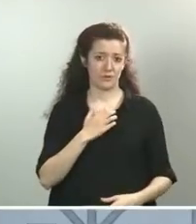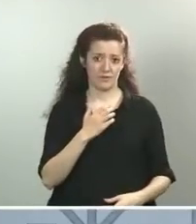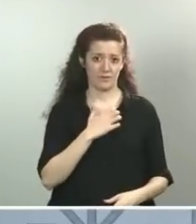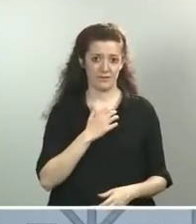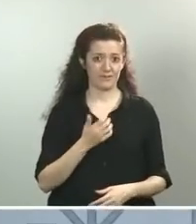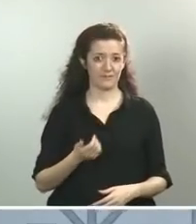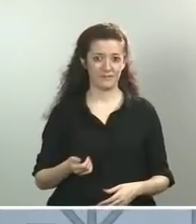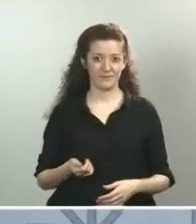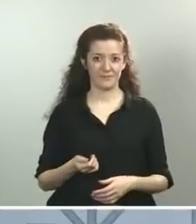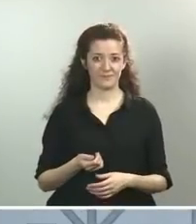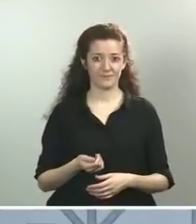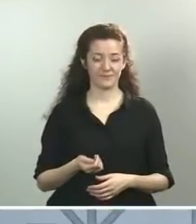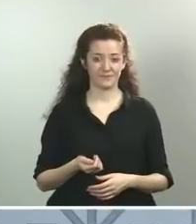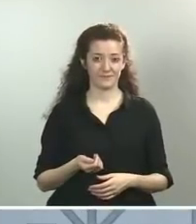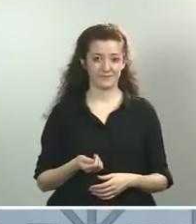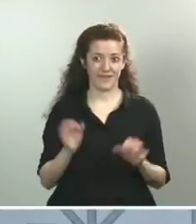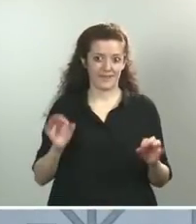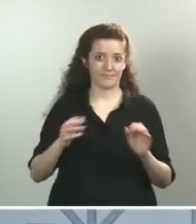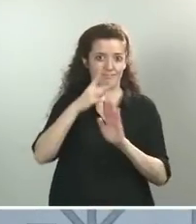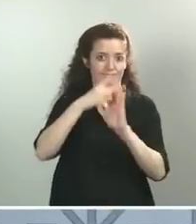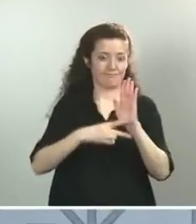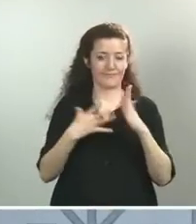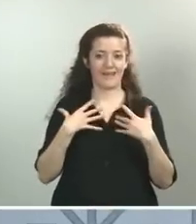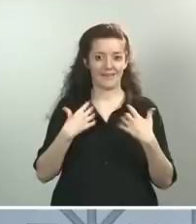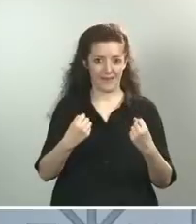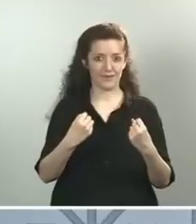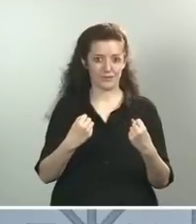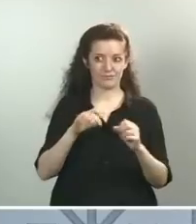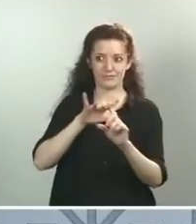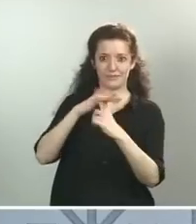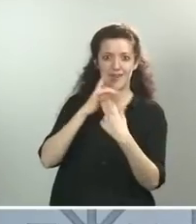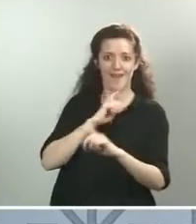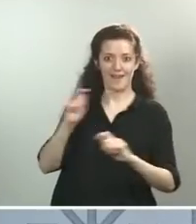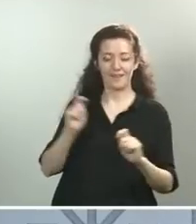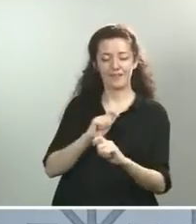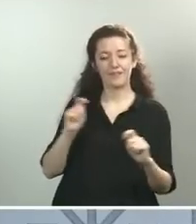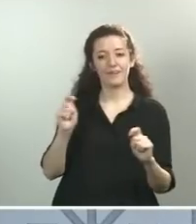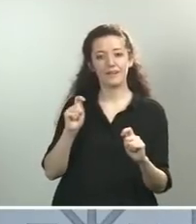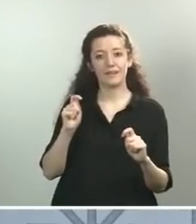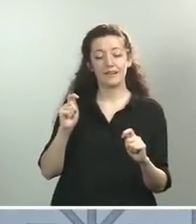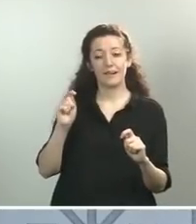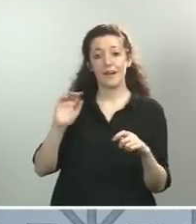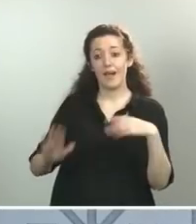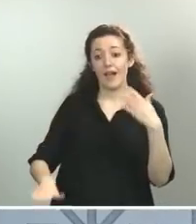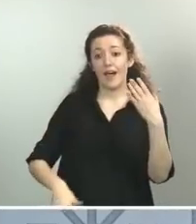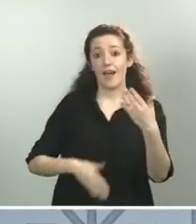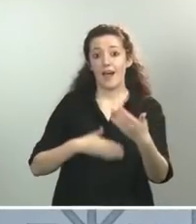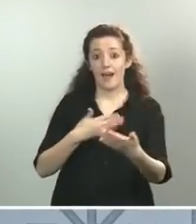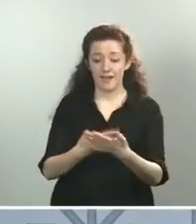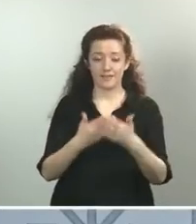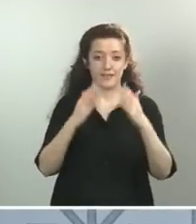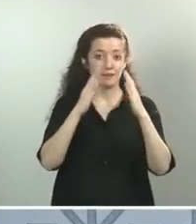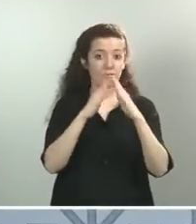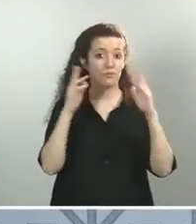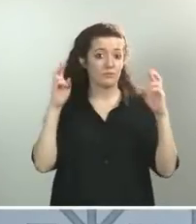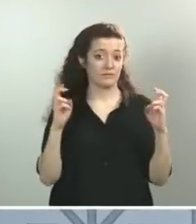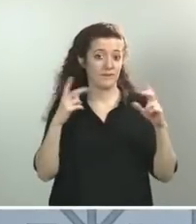criterios sanitarios durante o estado de alarma e o que dure, además, o confinamento necesario.